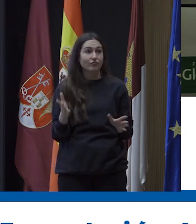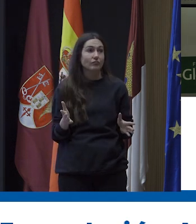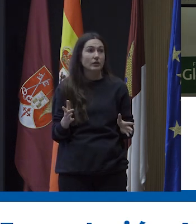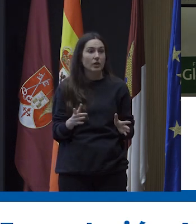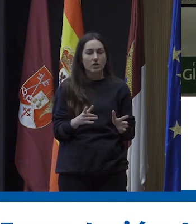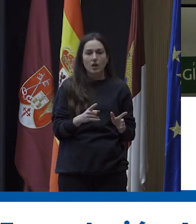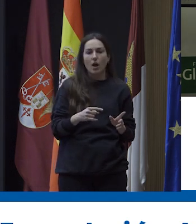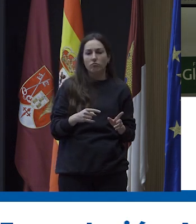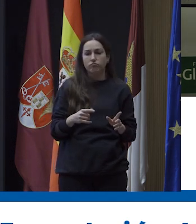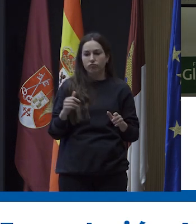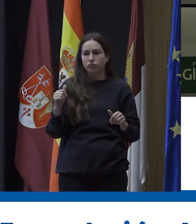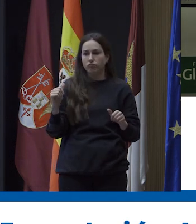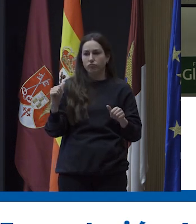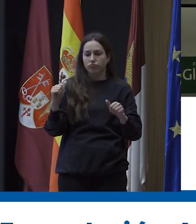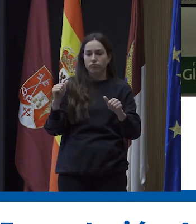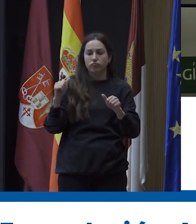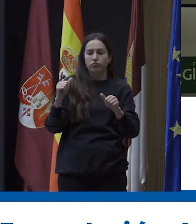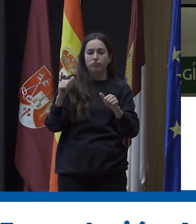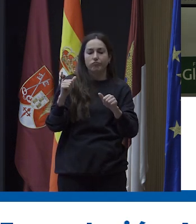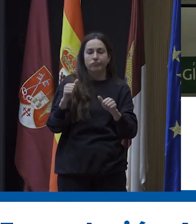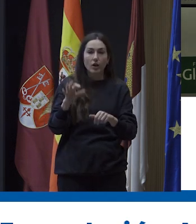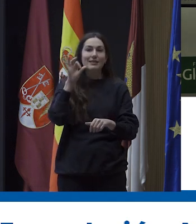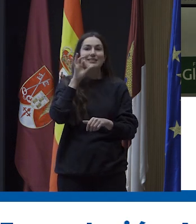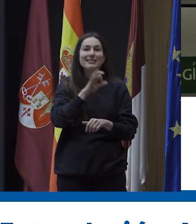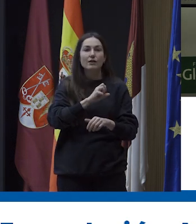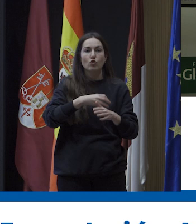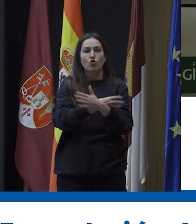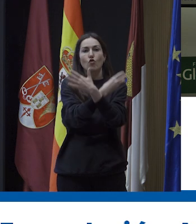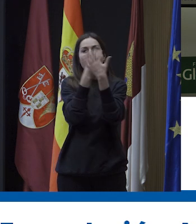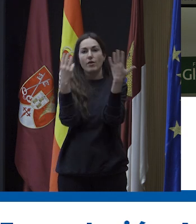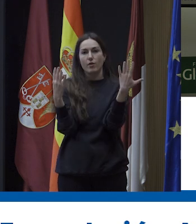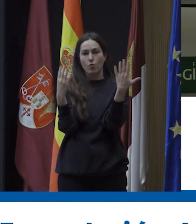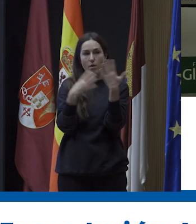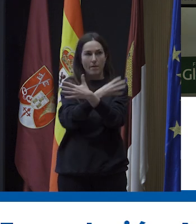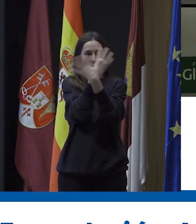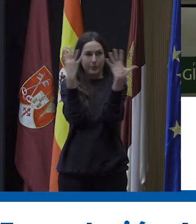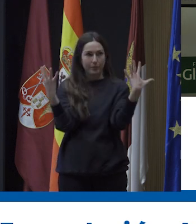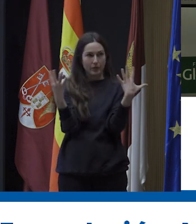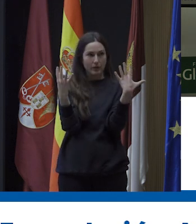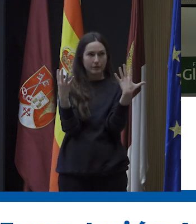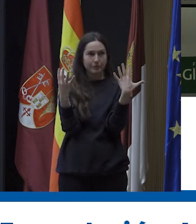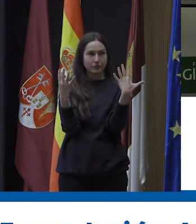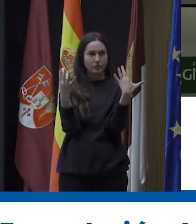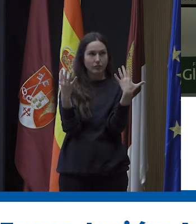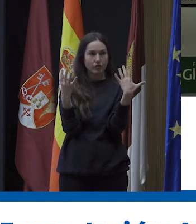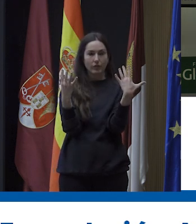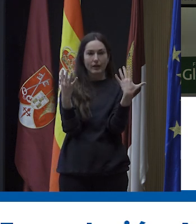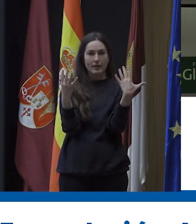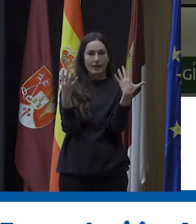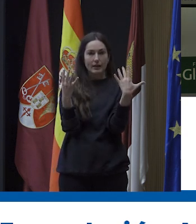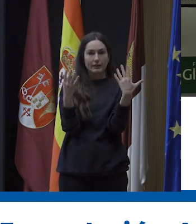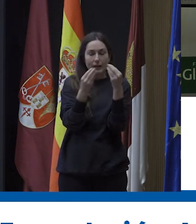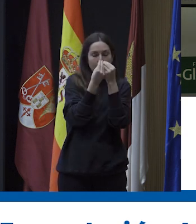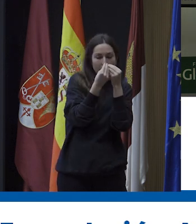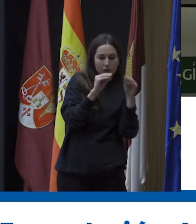bastante tiempo, ya a finales del siglo XIX, para que ya de relatos y descripciones de casos clínicos pasemos